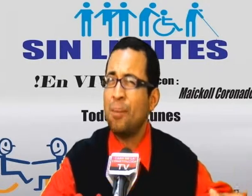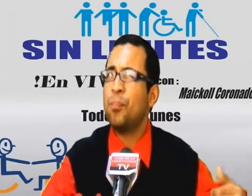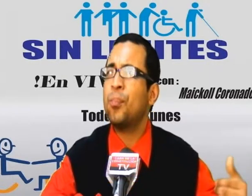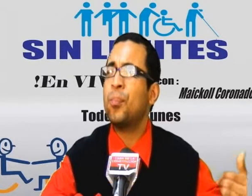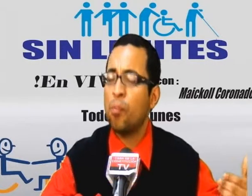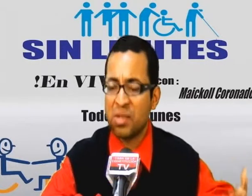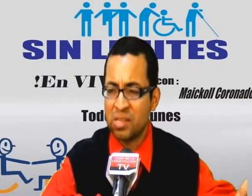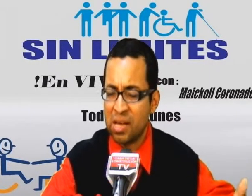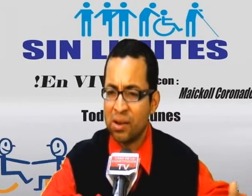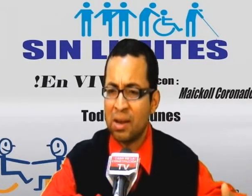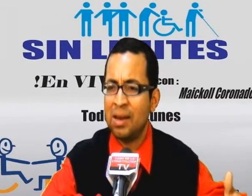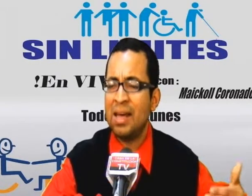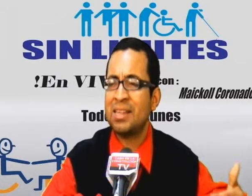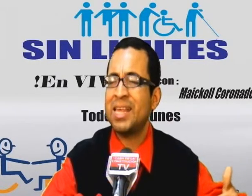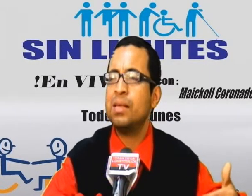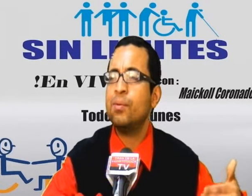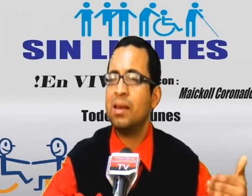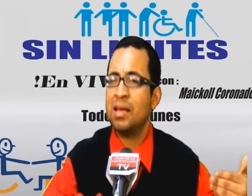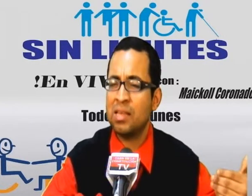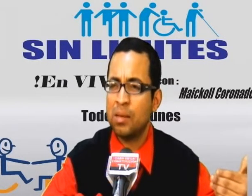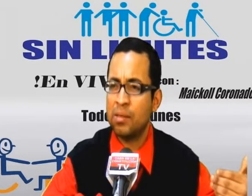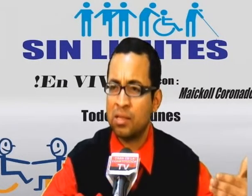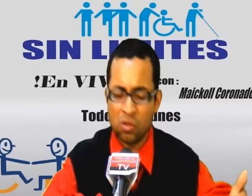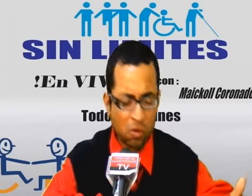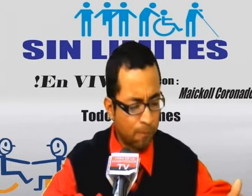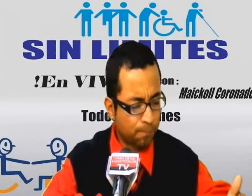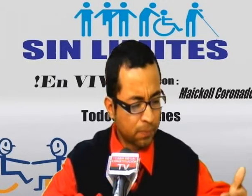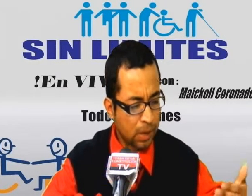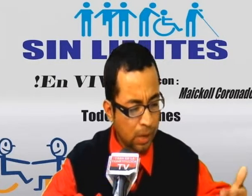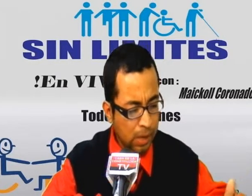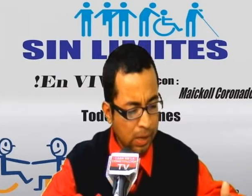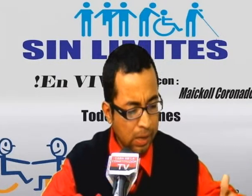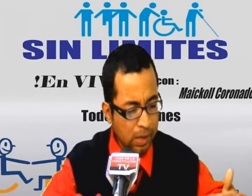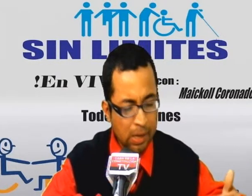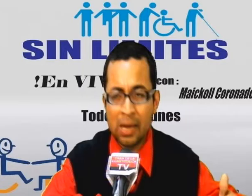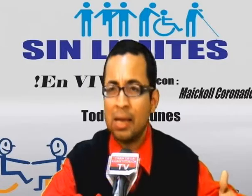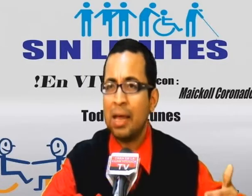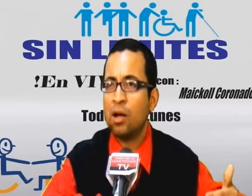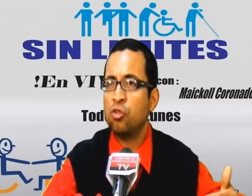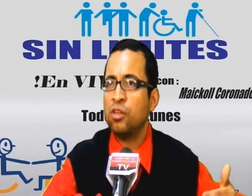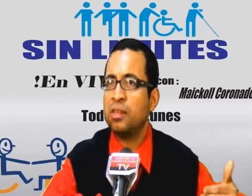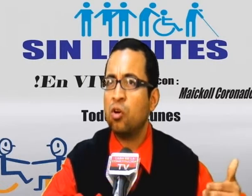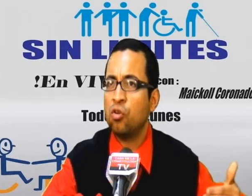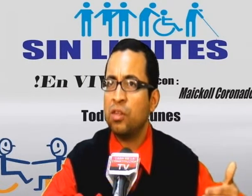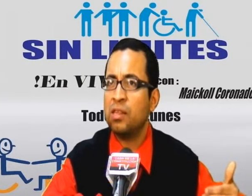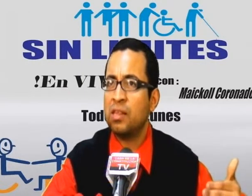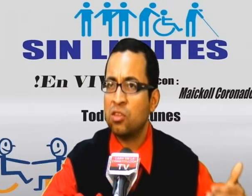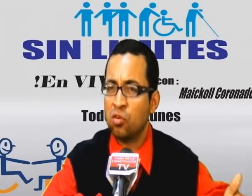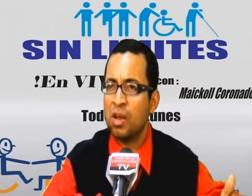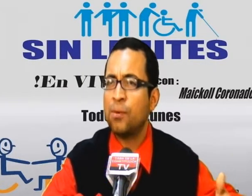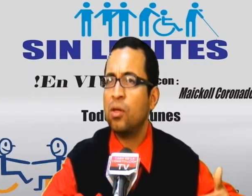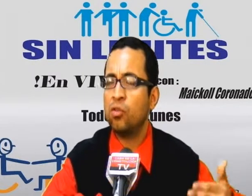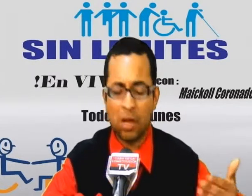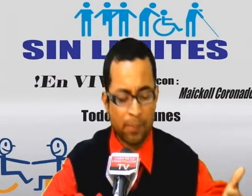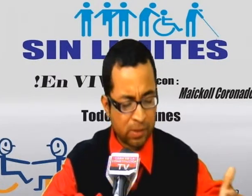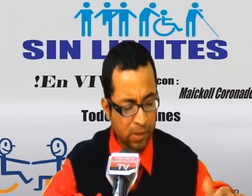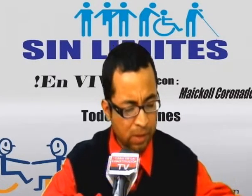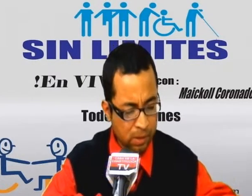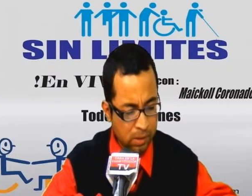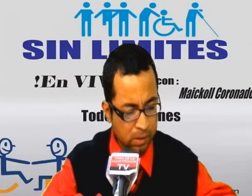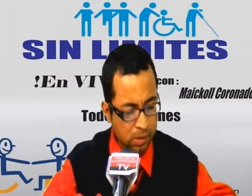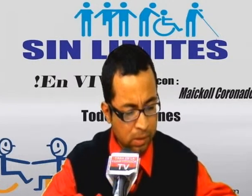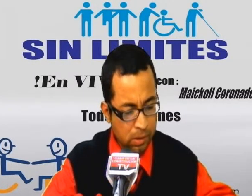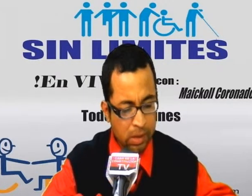donde quiere propiciar la sensibilización, la concientización de la persona con